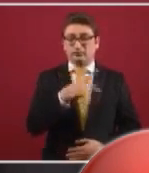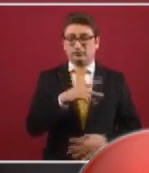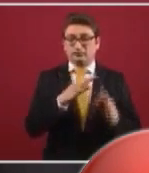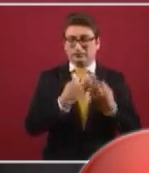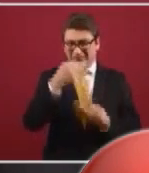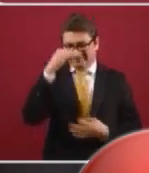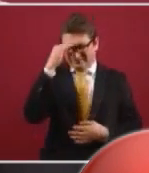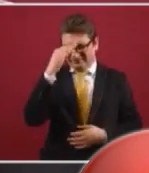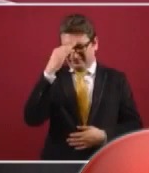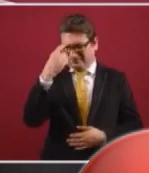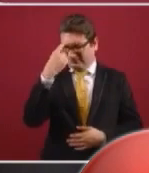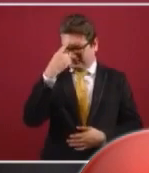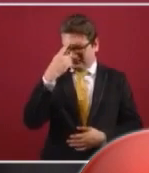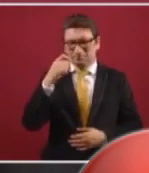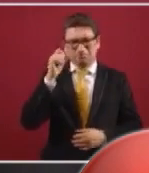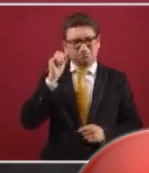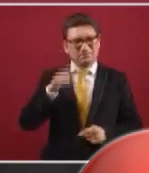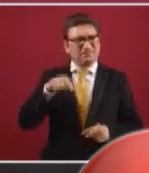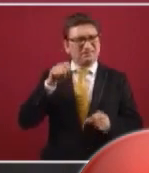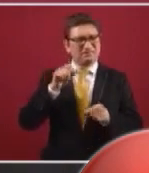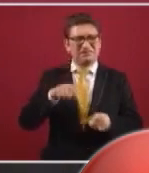por ideología